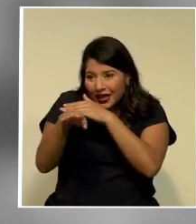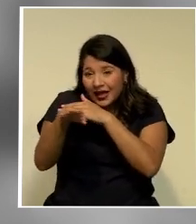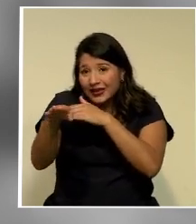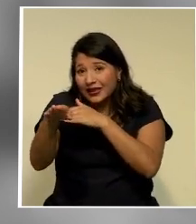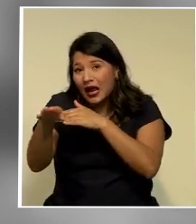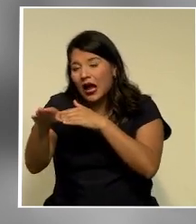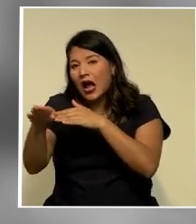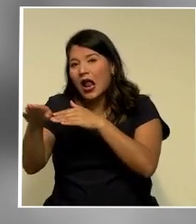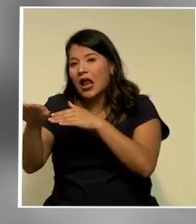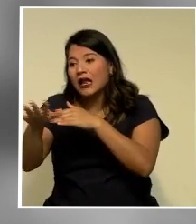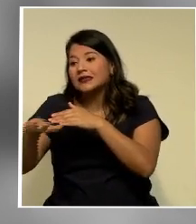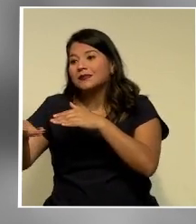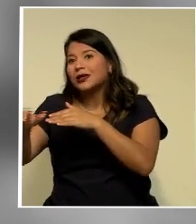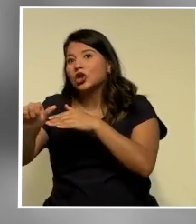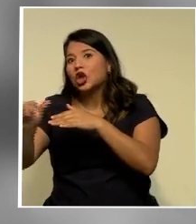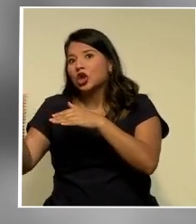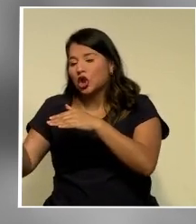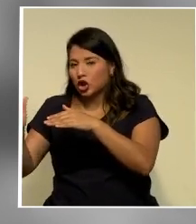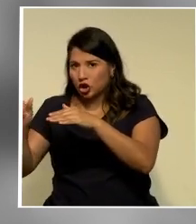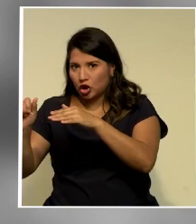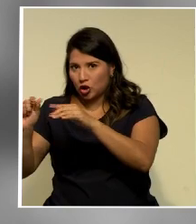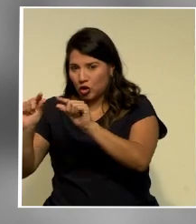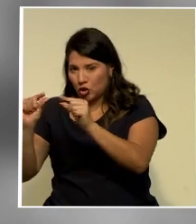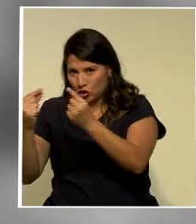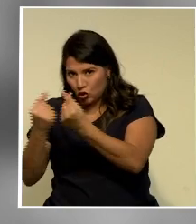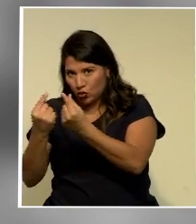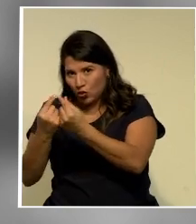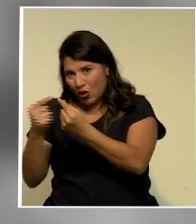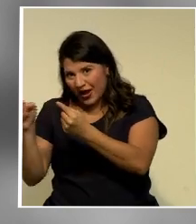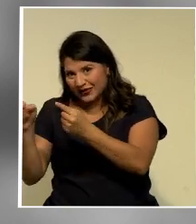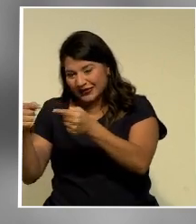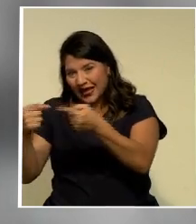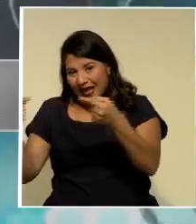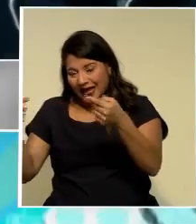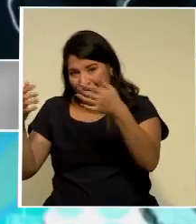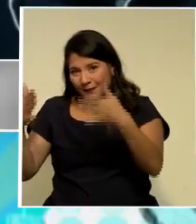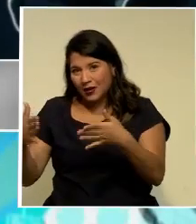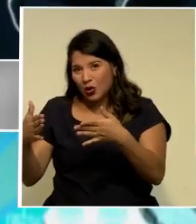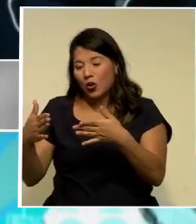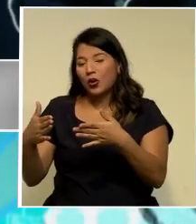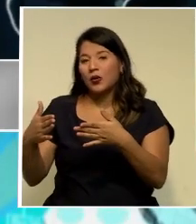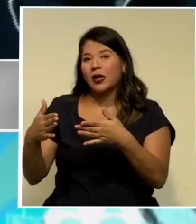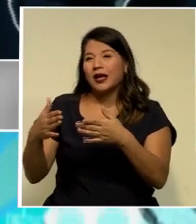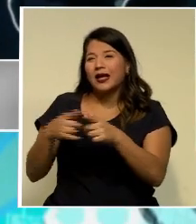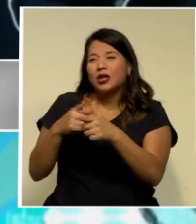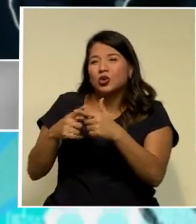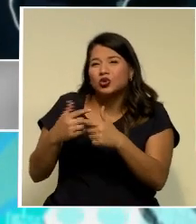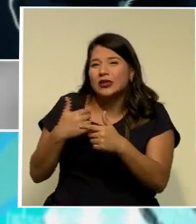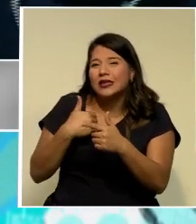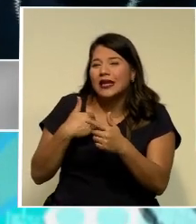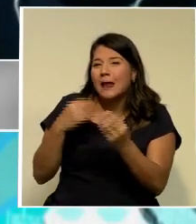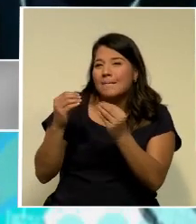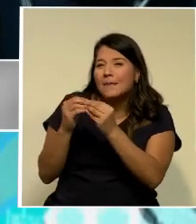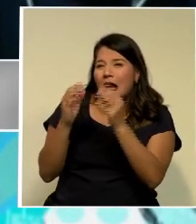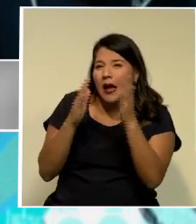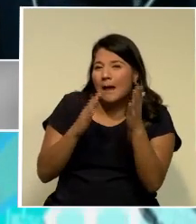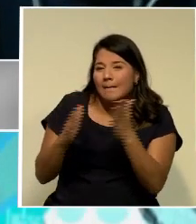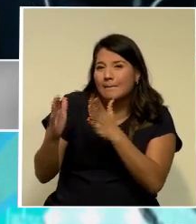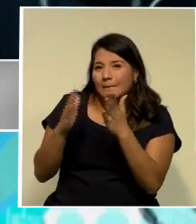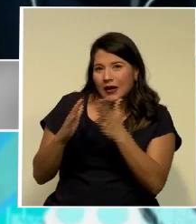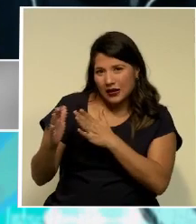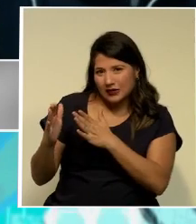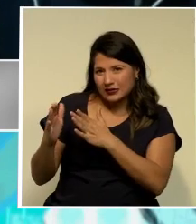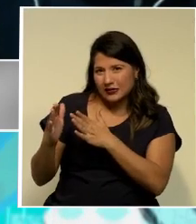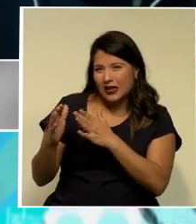haciendo, digamos, una labor que es mucho más táctica para ellos, ¿verdad? En donde cuenta más, digamos, la guerra